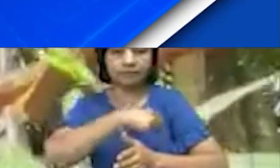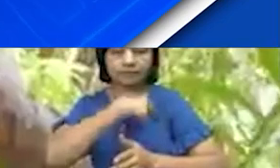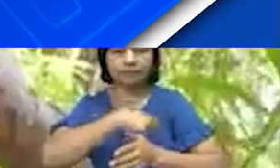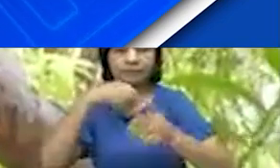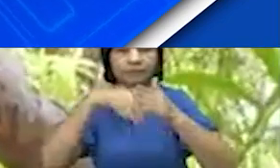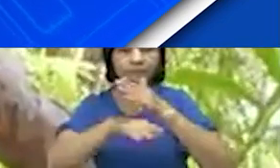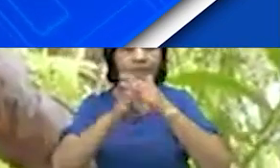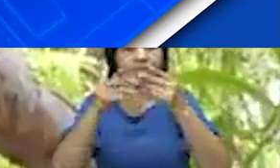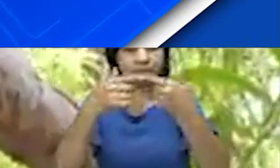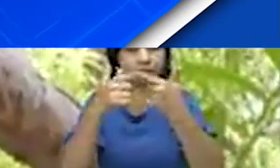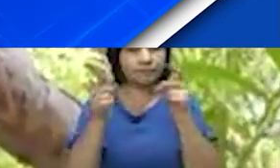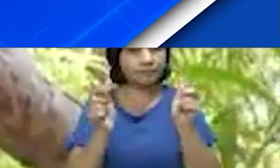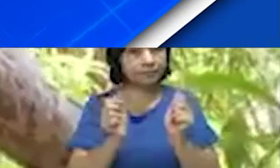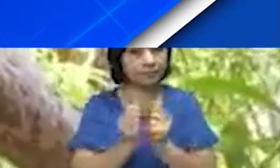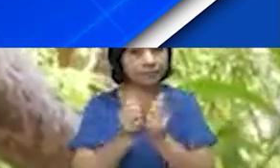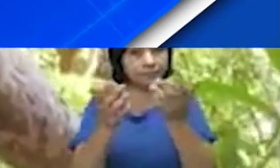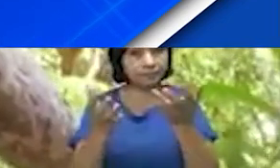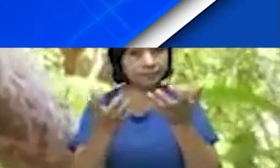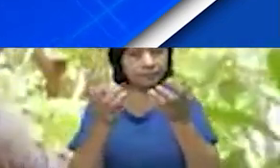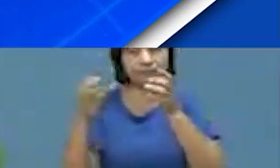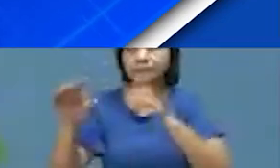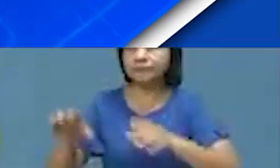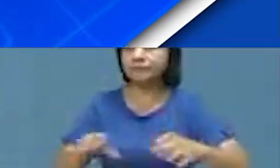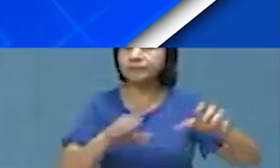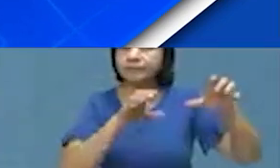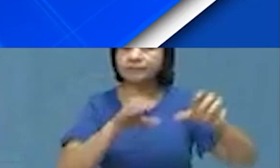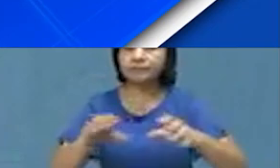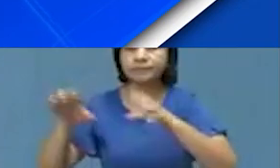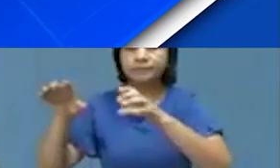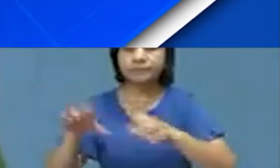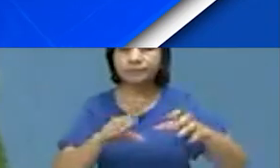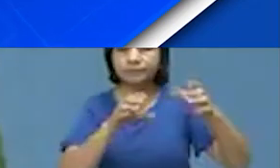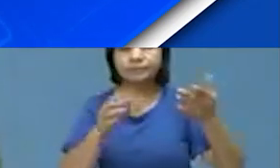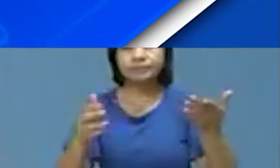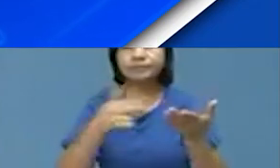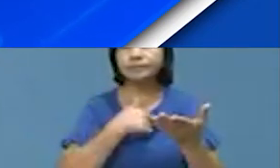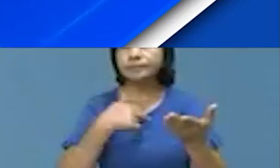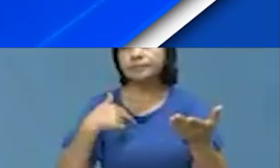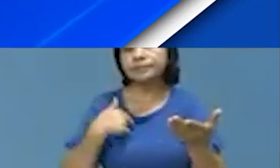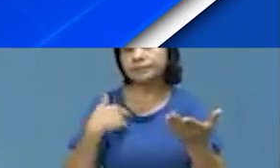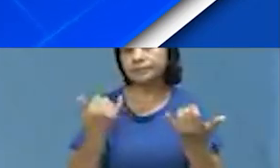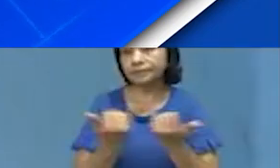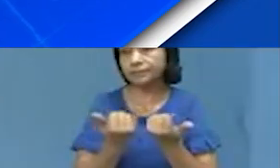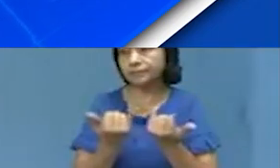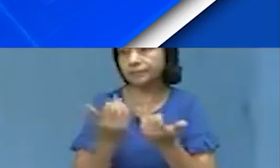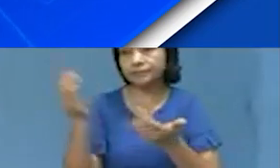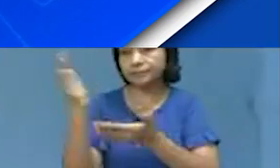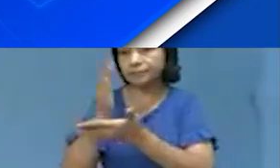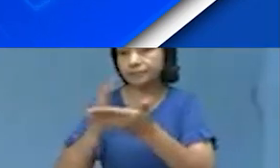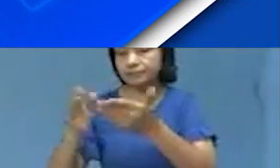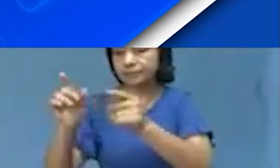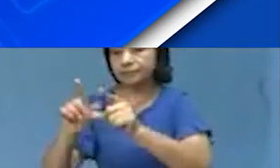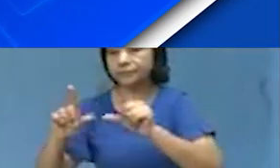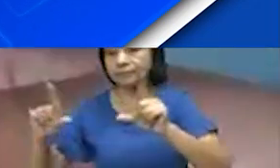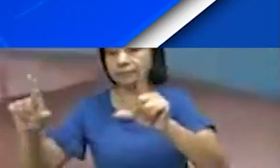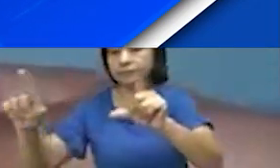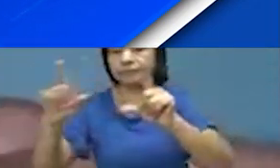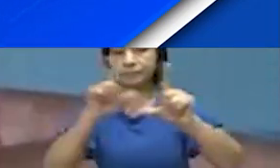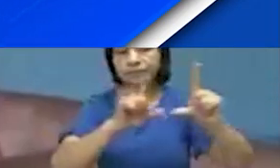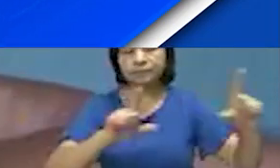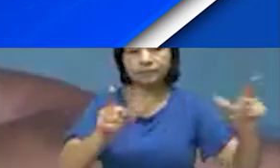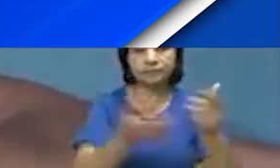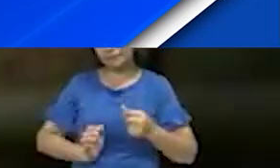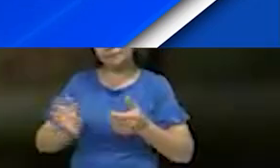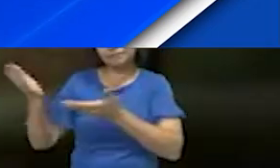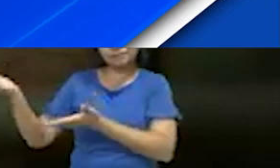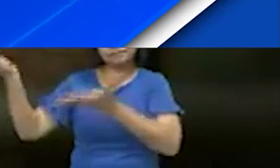o grupos verdad que quieren hacer actividades lúdicas porque para eso hay de algunos espacios que se están